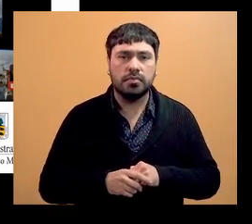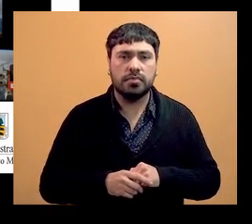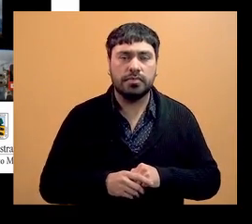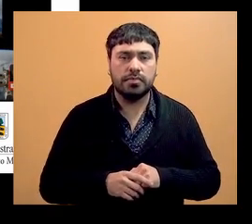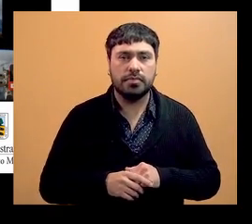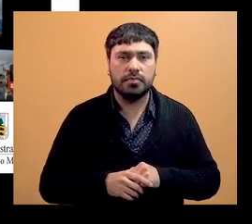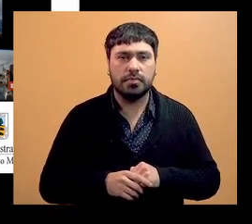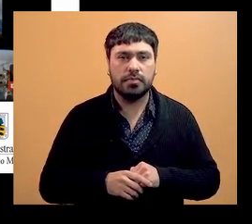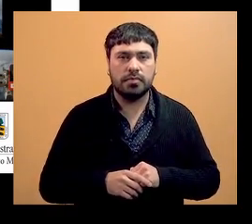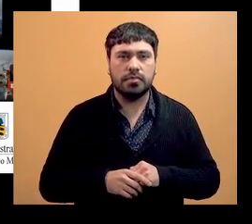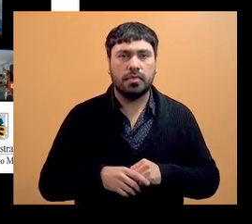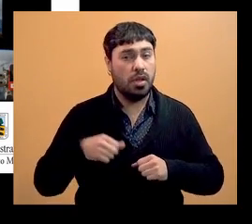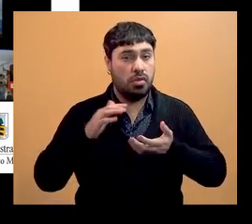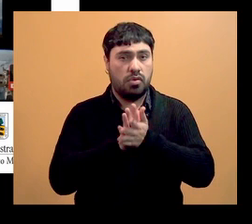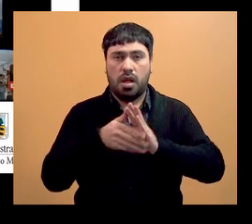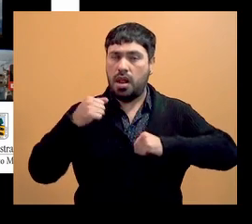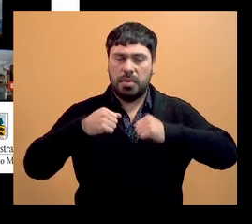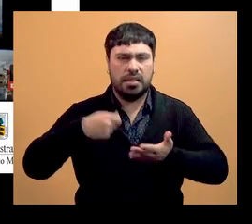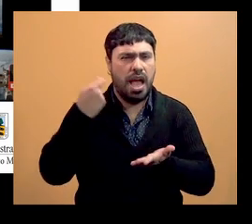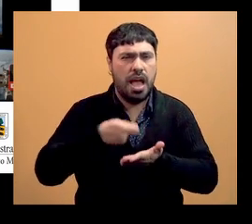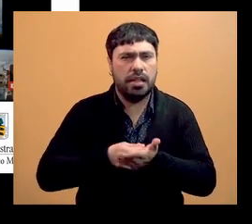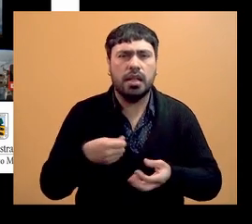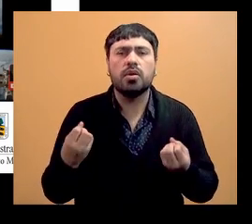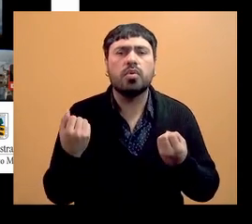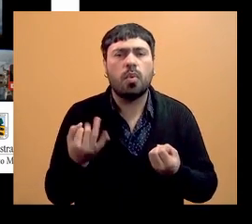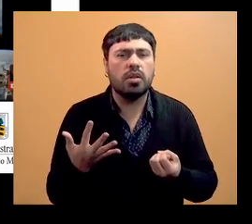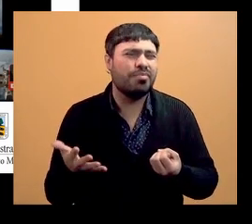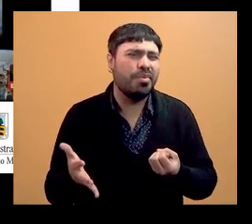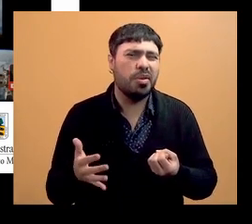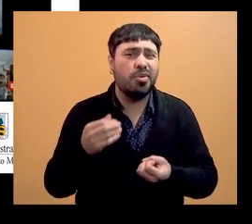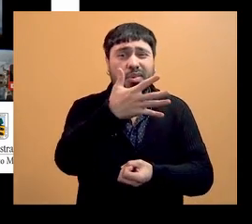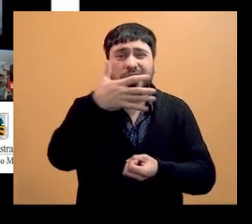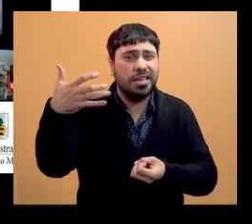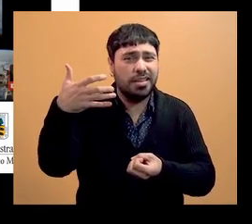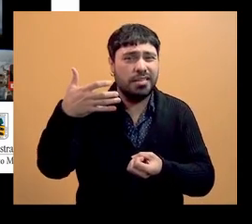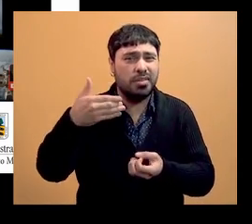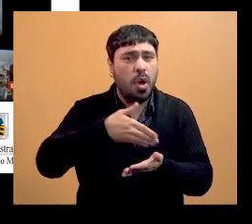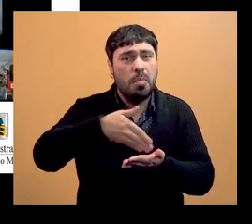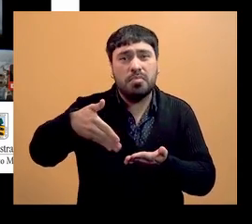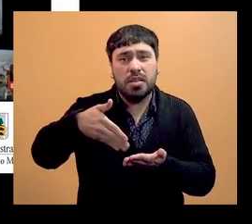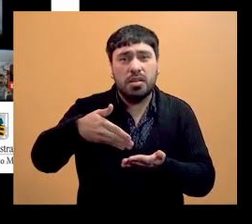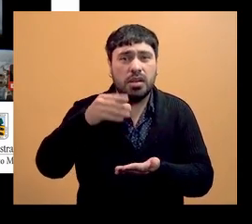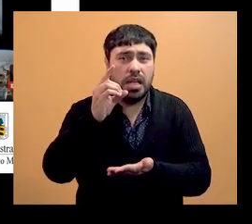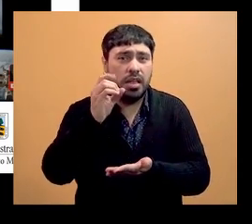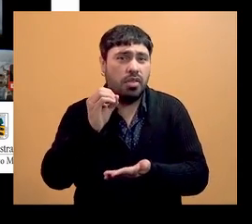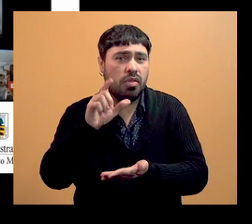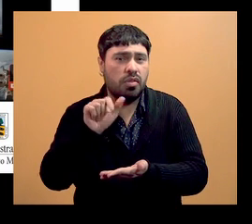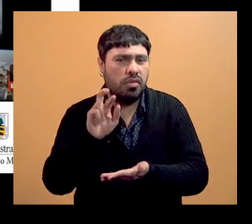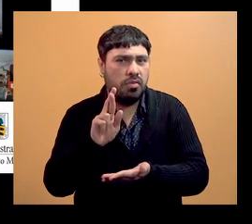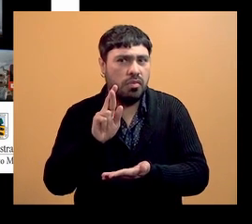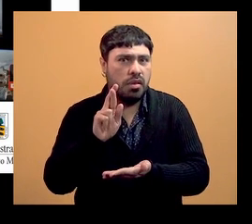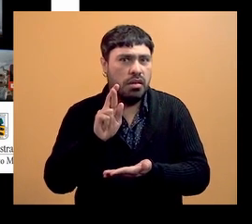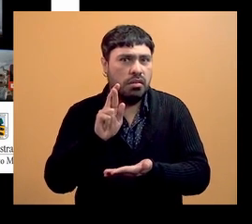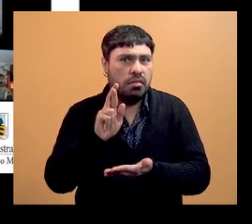de alrededor de $500 billones, así que es sin duda una gran una gran área de inversión y